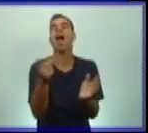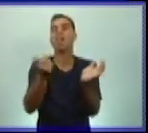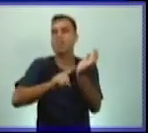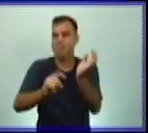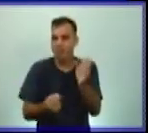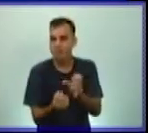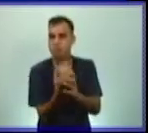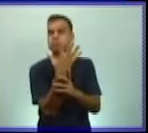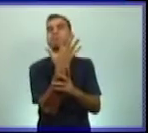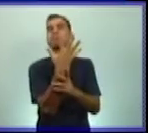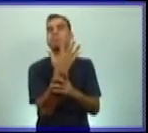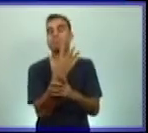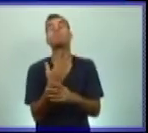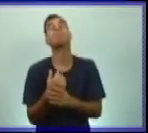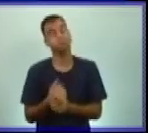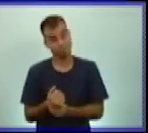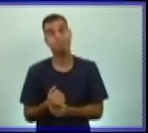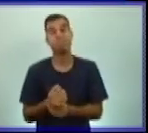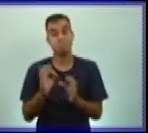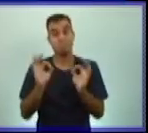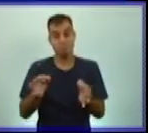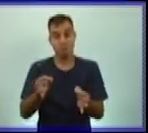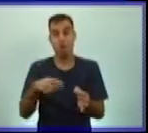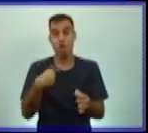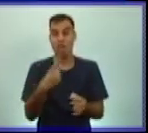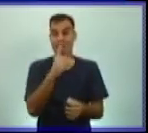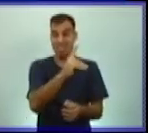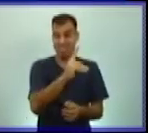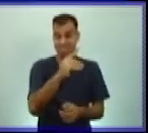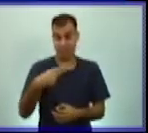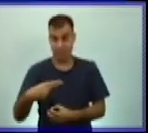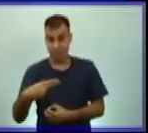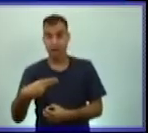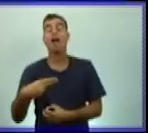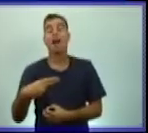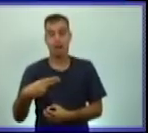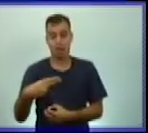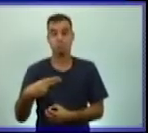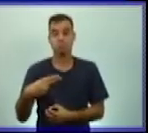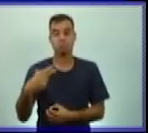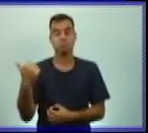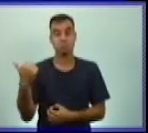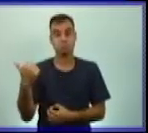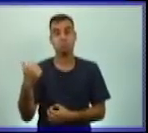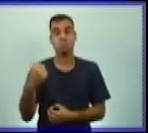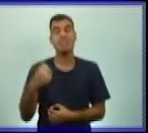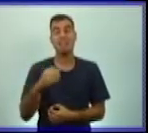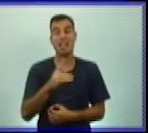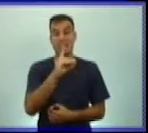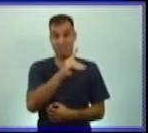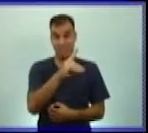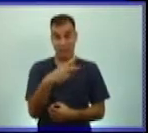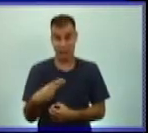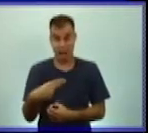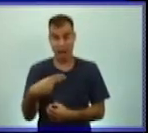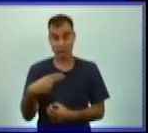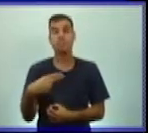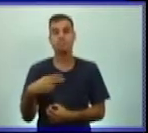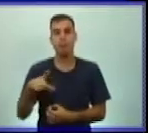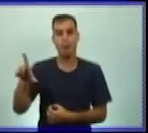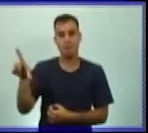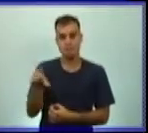calor. Por eso es que representamos el delta H de esta reacción como delta H menor que 0. Recuerden